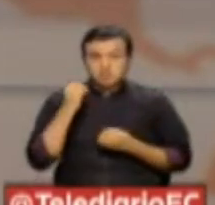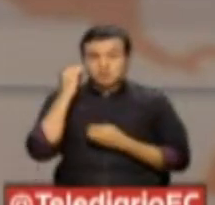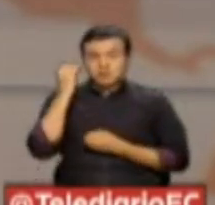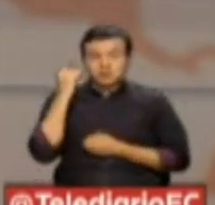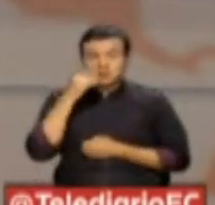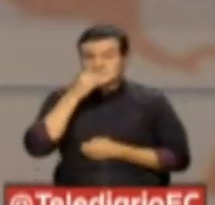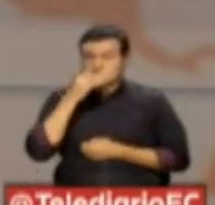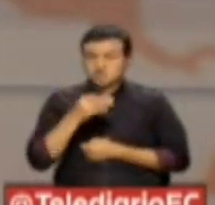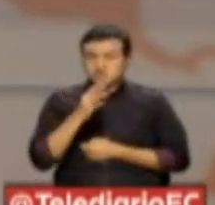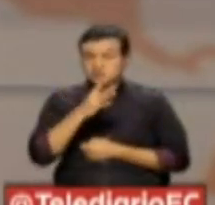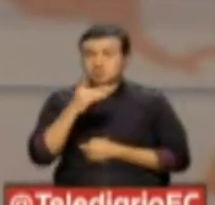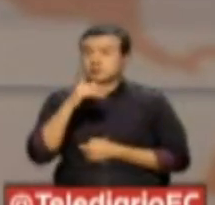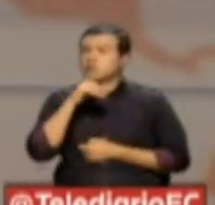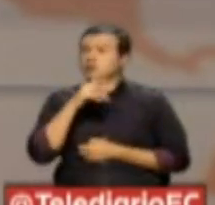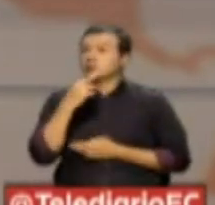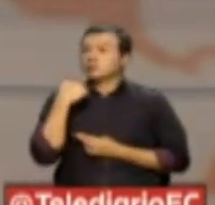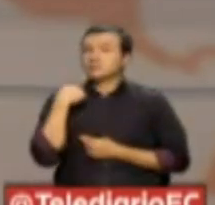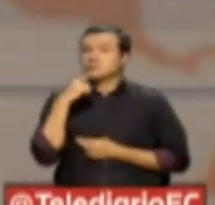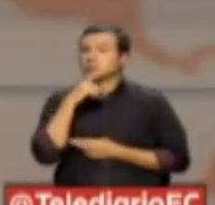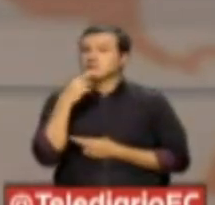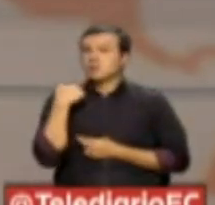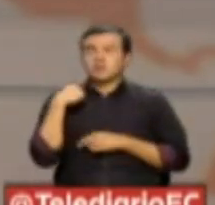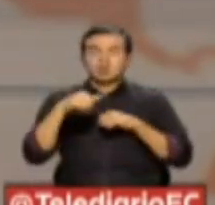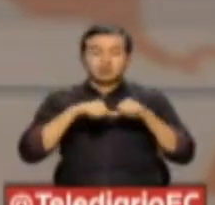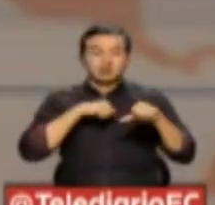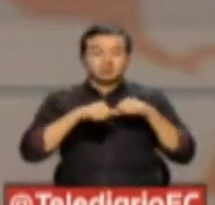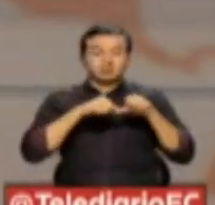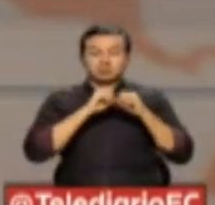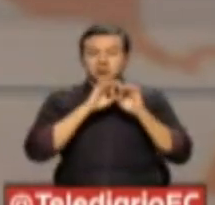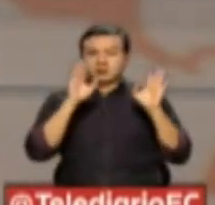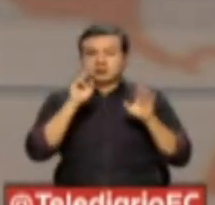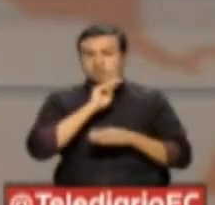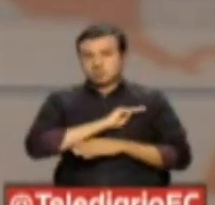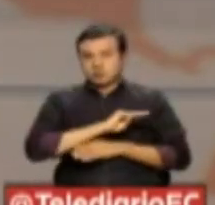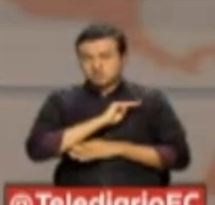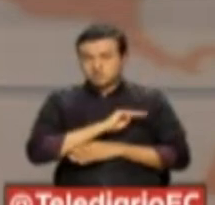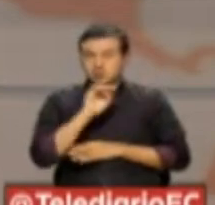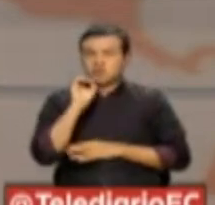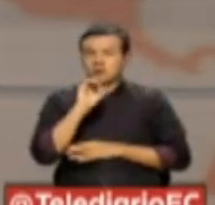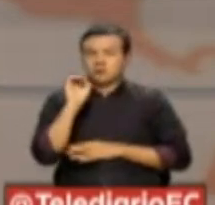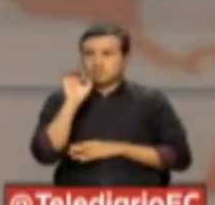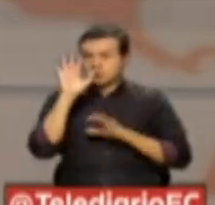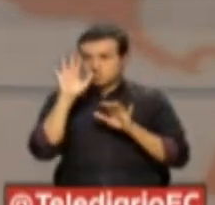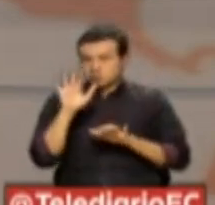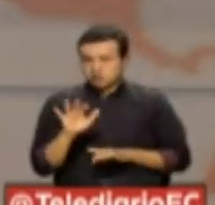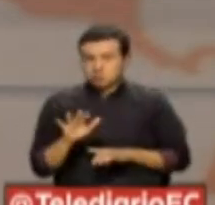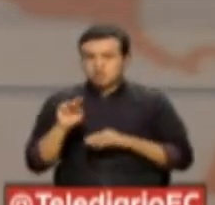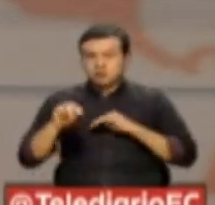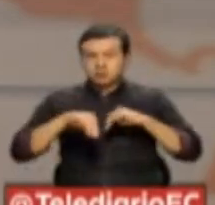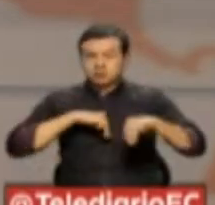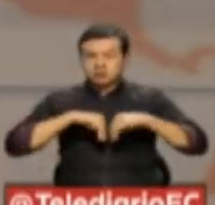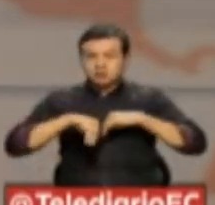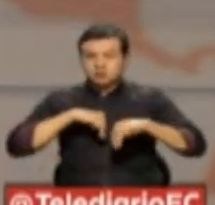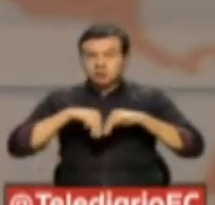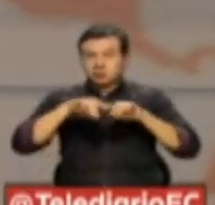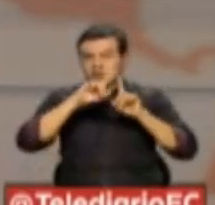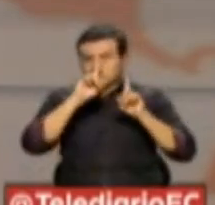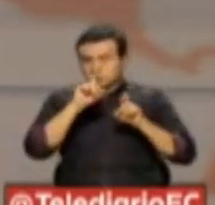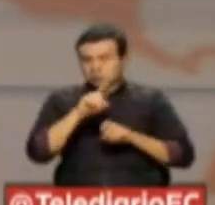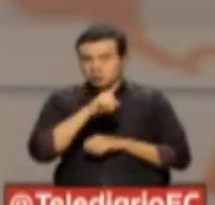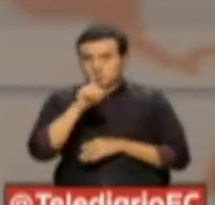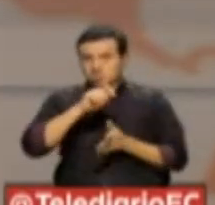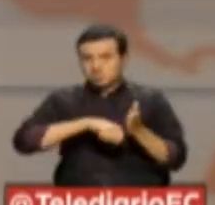de álava de por qué no se lo ha hecho a la migra ya lo general del municipio o a la secretaría de movilidad consultando o